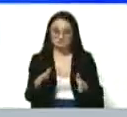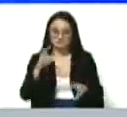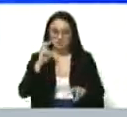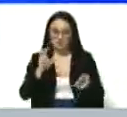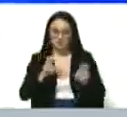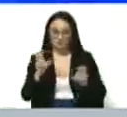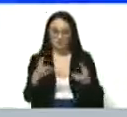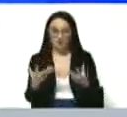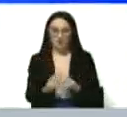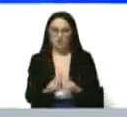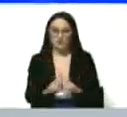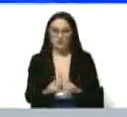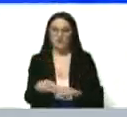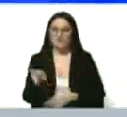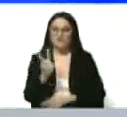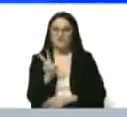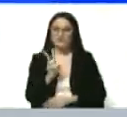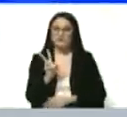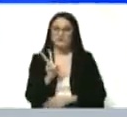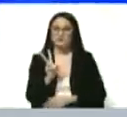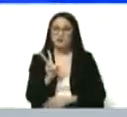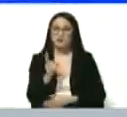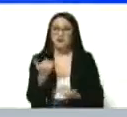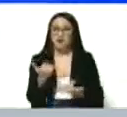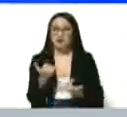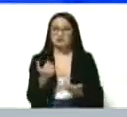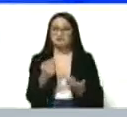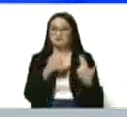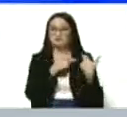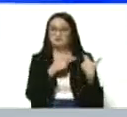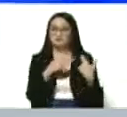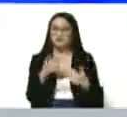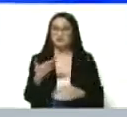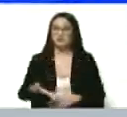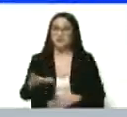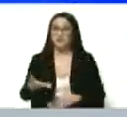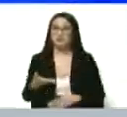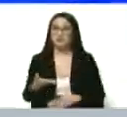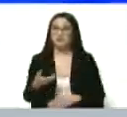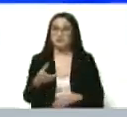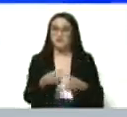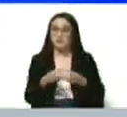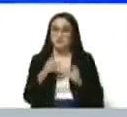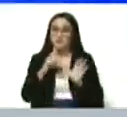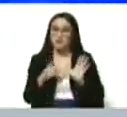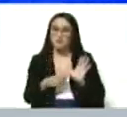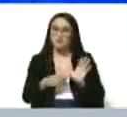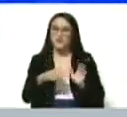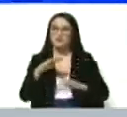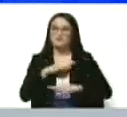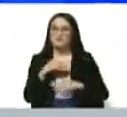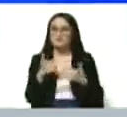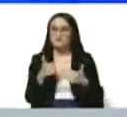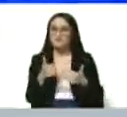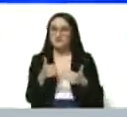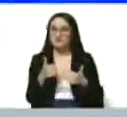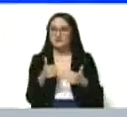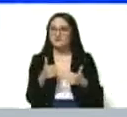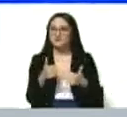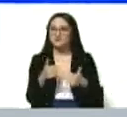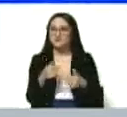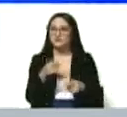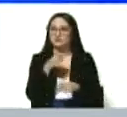Conjunto. Venezuela ha jugado un rol vital en garantizar que este comité cumpla eficientemente con su